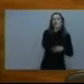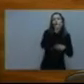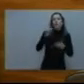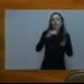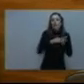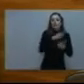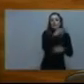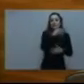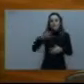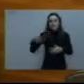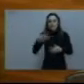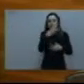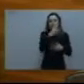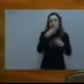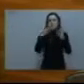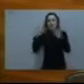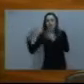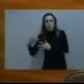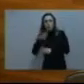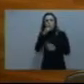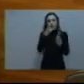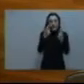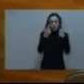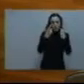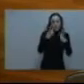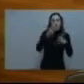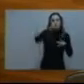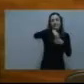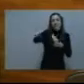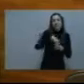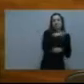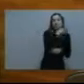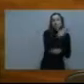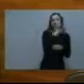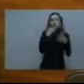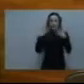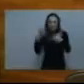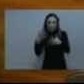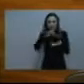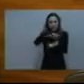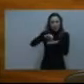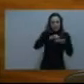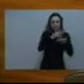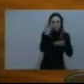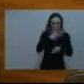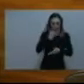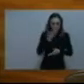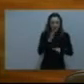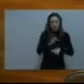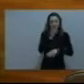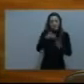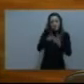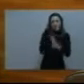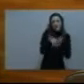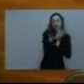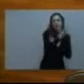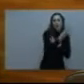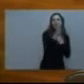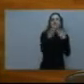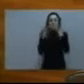11.399 alumnos y alumnas de 49 centros educativos, a los que se suman 48 sesiones específicas con